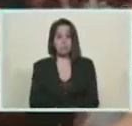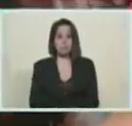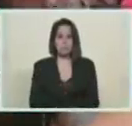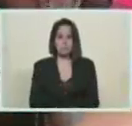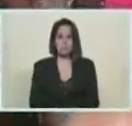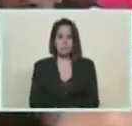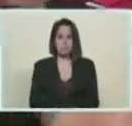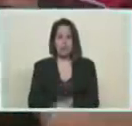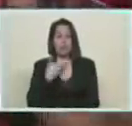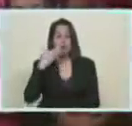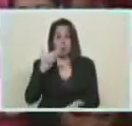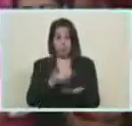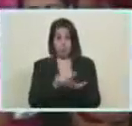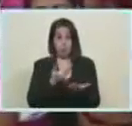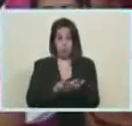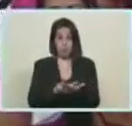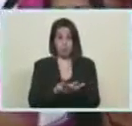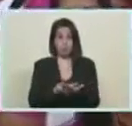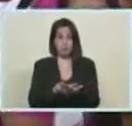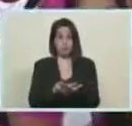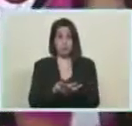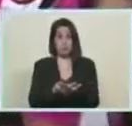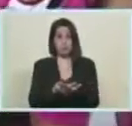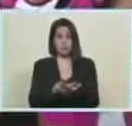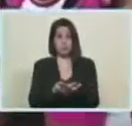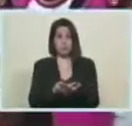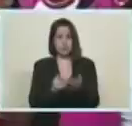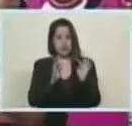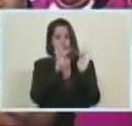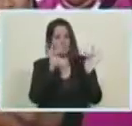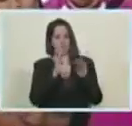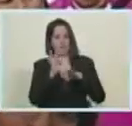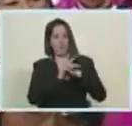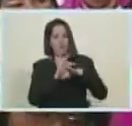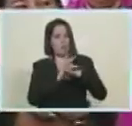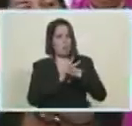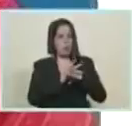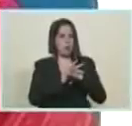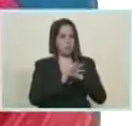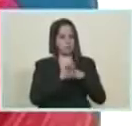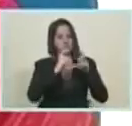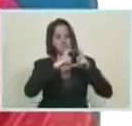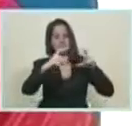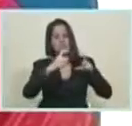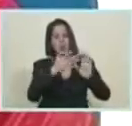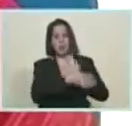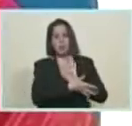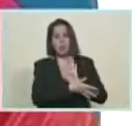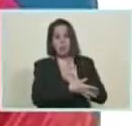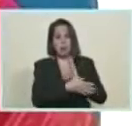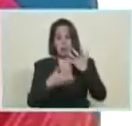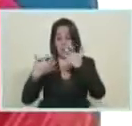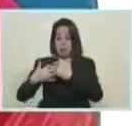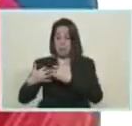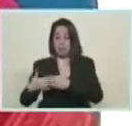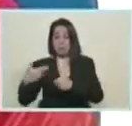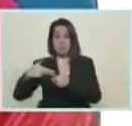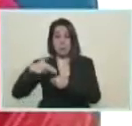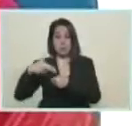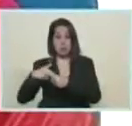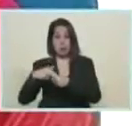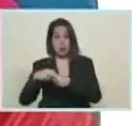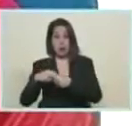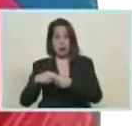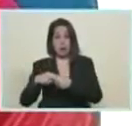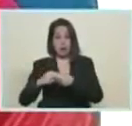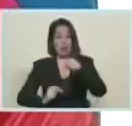Lo que hemos planteado es poner la fórmula al derecho, que PDVSA sea la gran